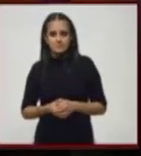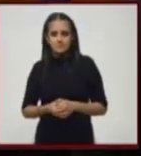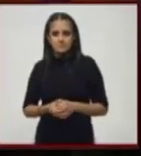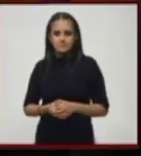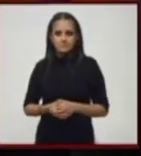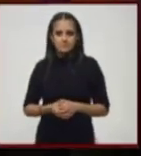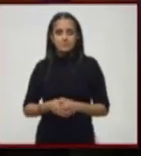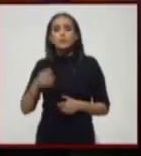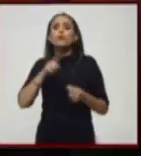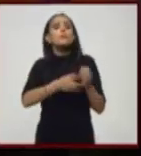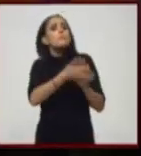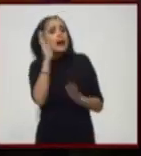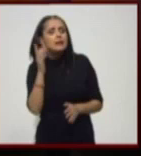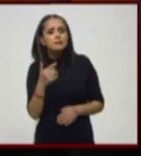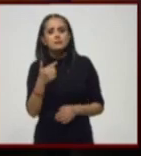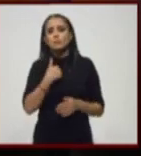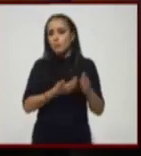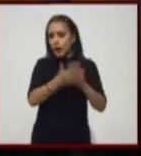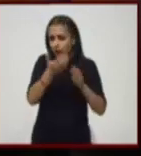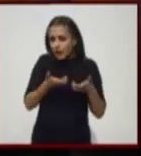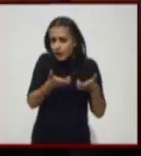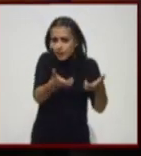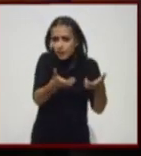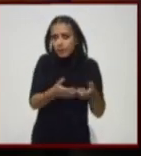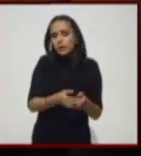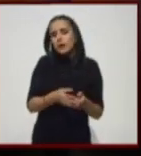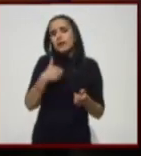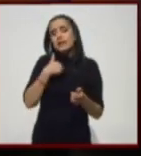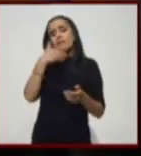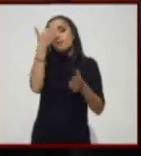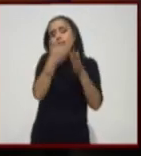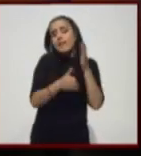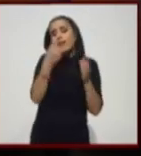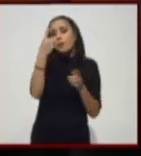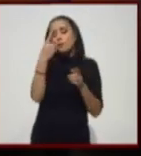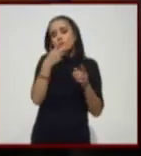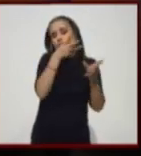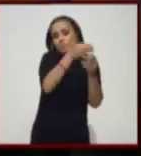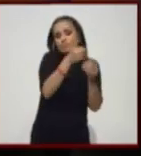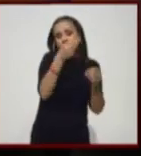al callejón a arreglar un pendiente